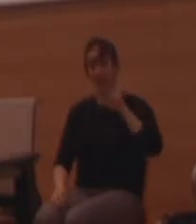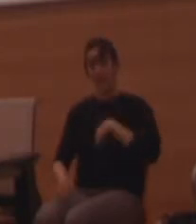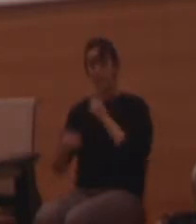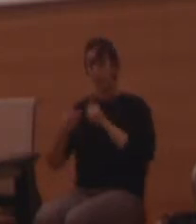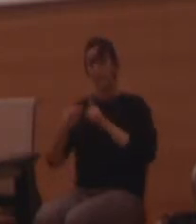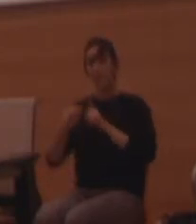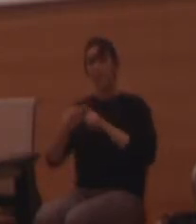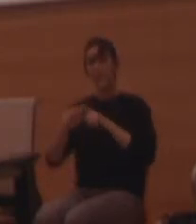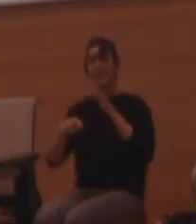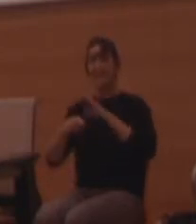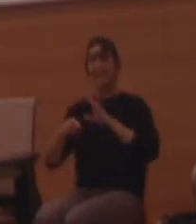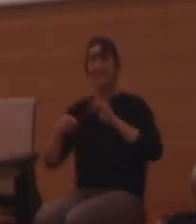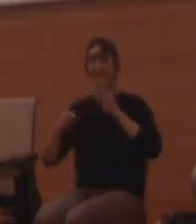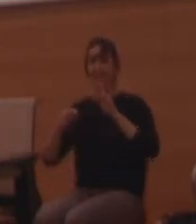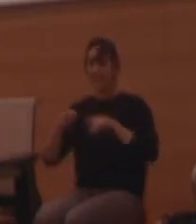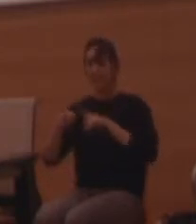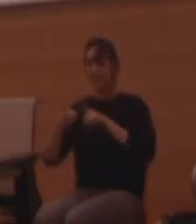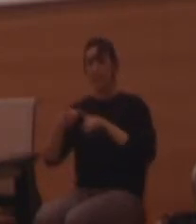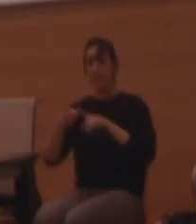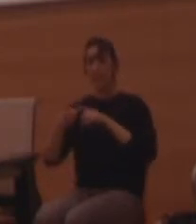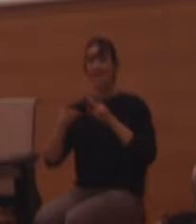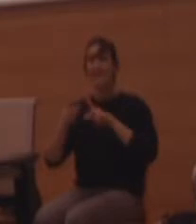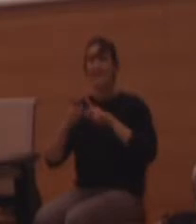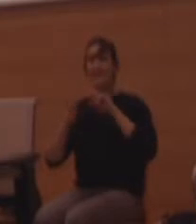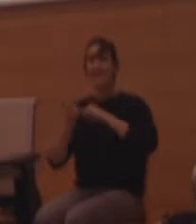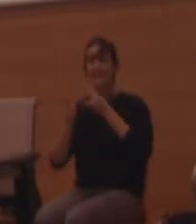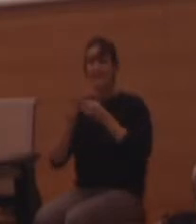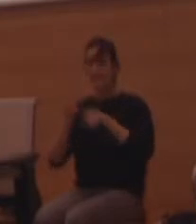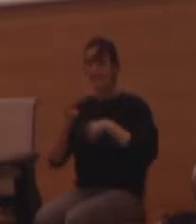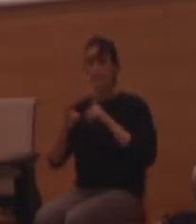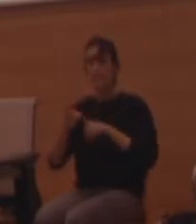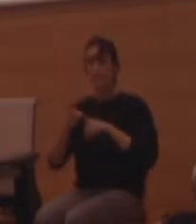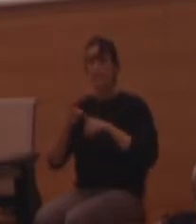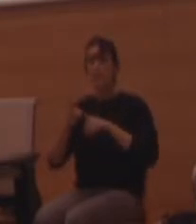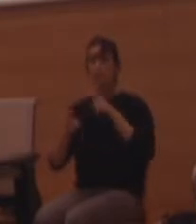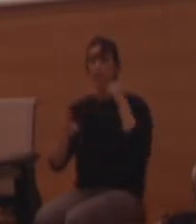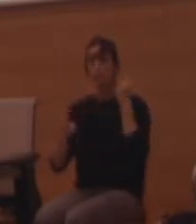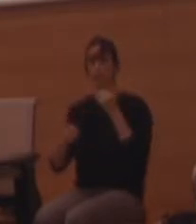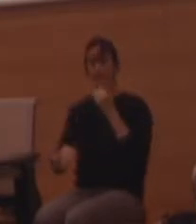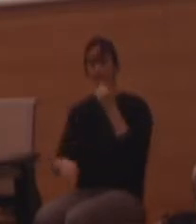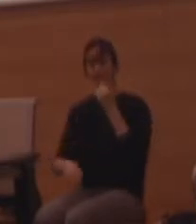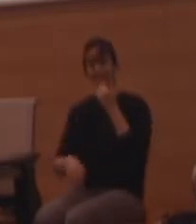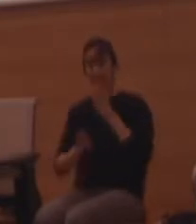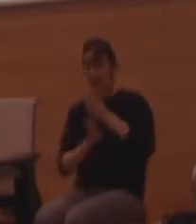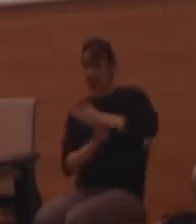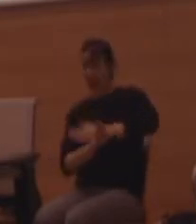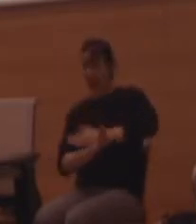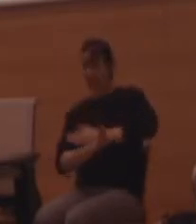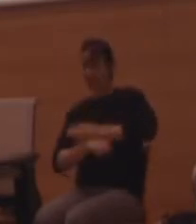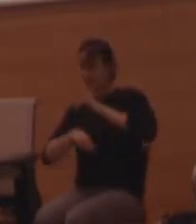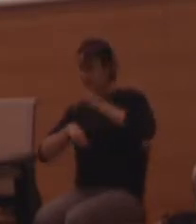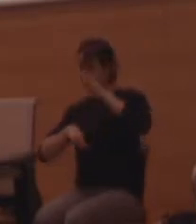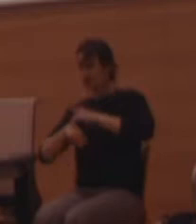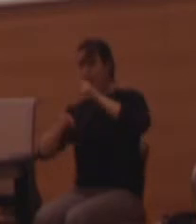la dolorosa. Aquí hay que decir siempre una cosa: si hemos explorado ya la sensibilidad profunda